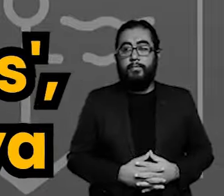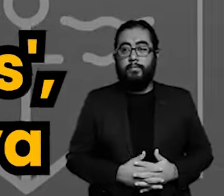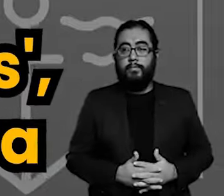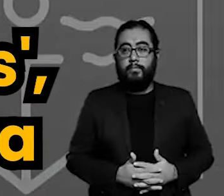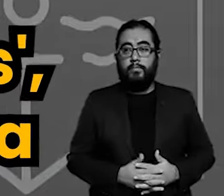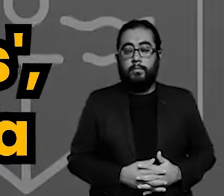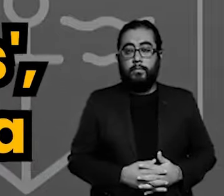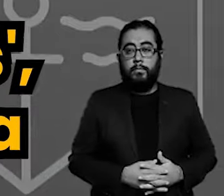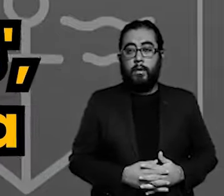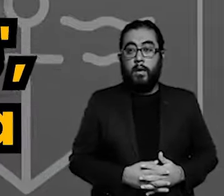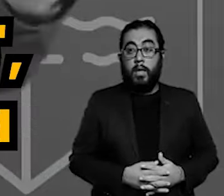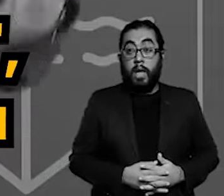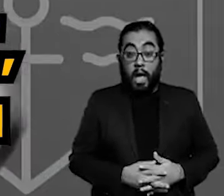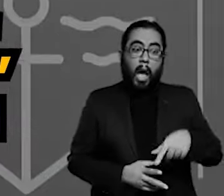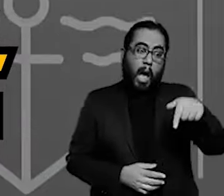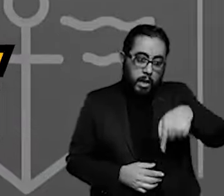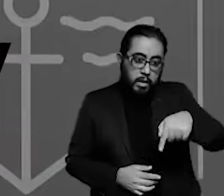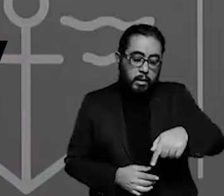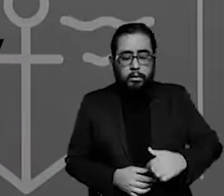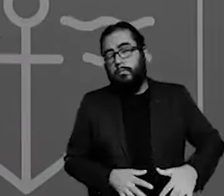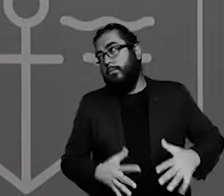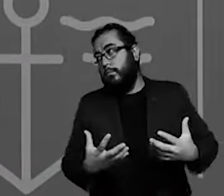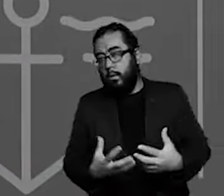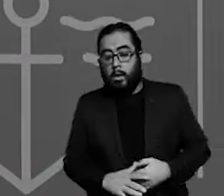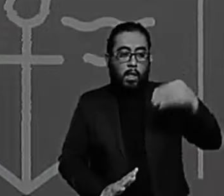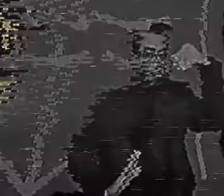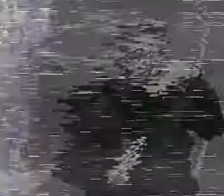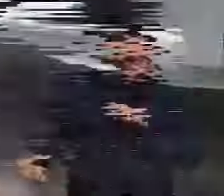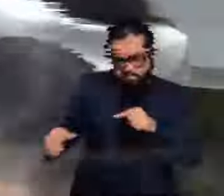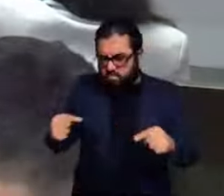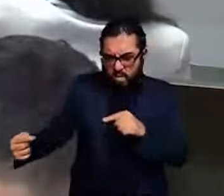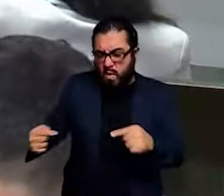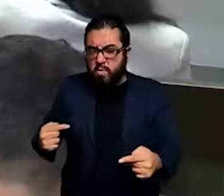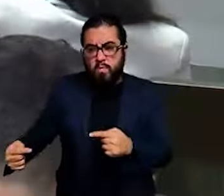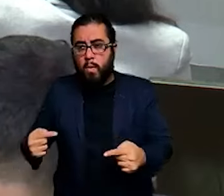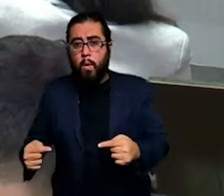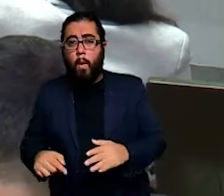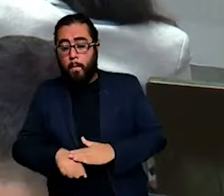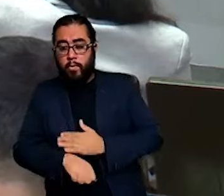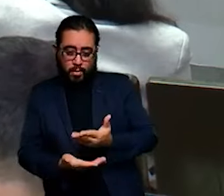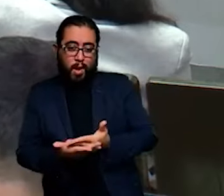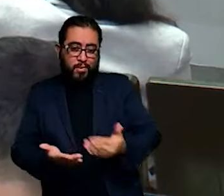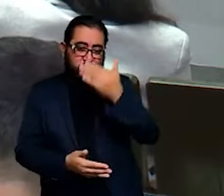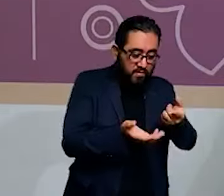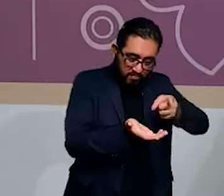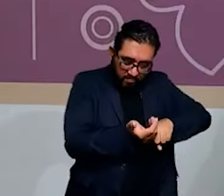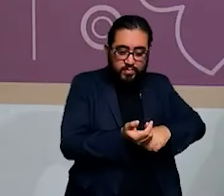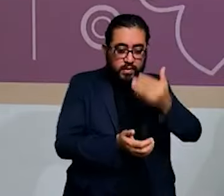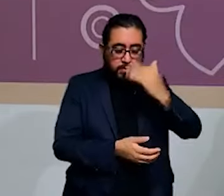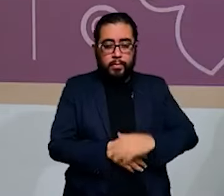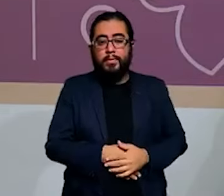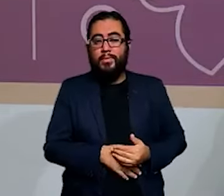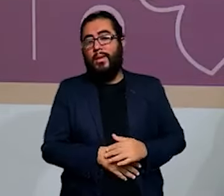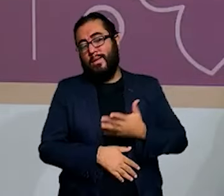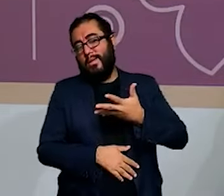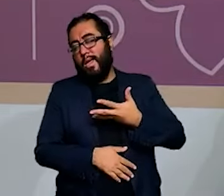Ahora sabemos que hay dos grupos, los chapitos y los mayitos confrontados. Porque ahora sabemos que hay dos grupos. Está claro